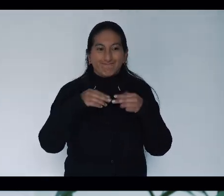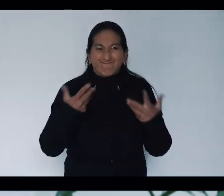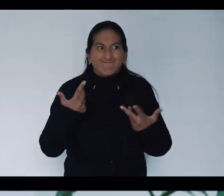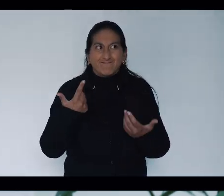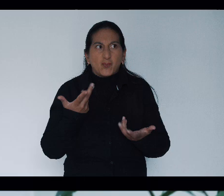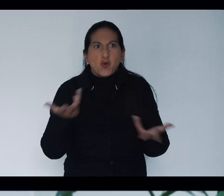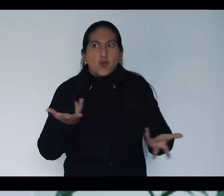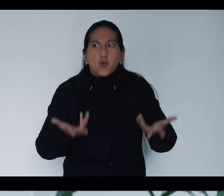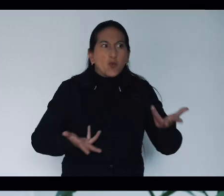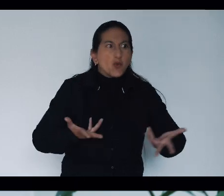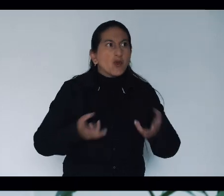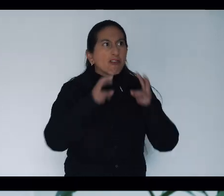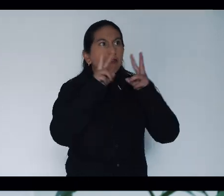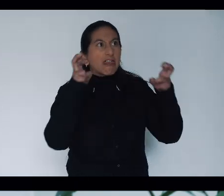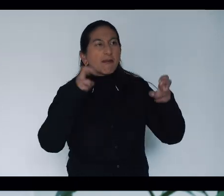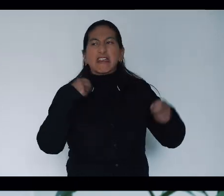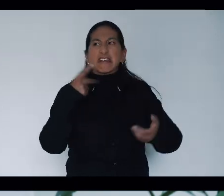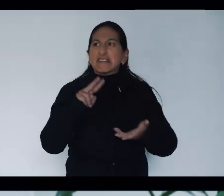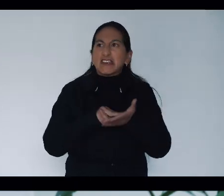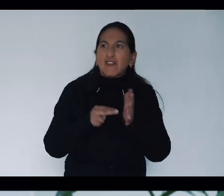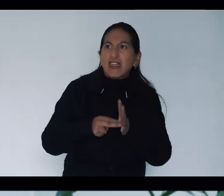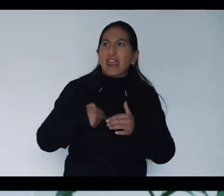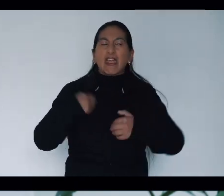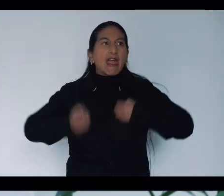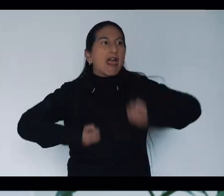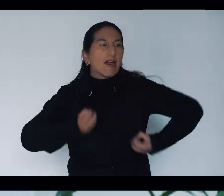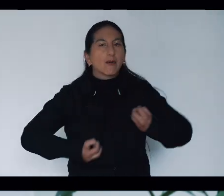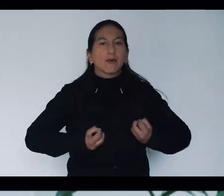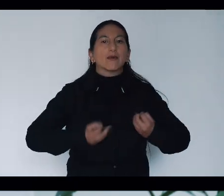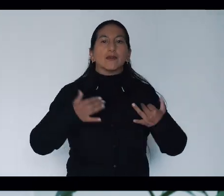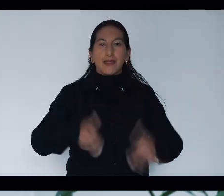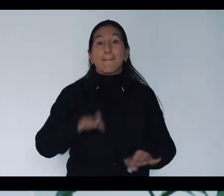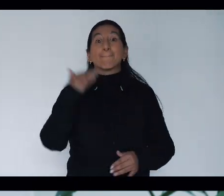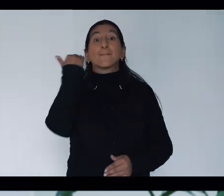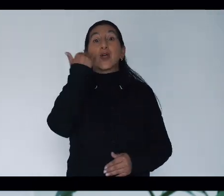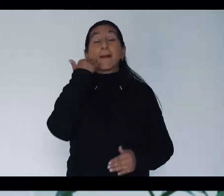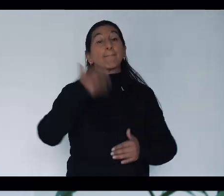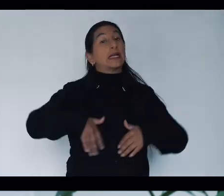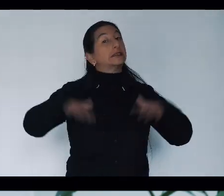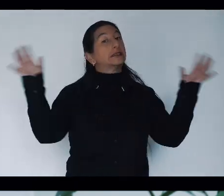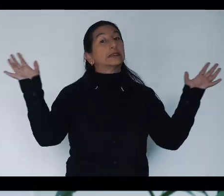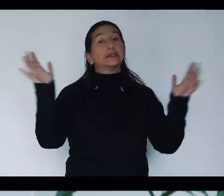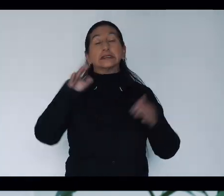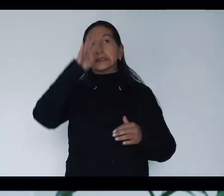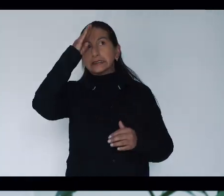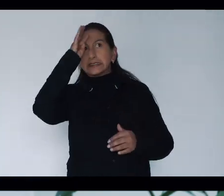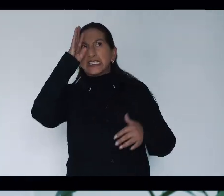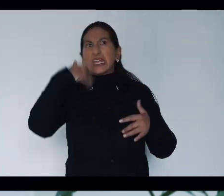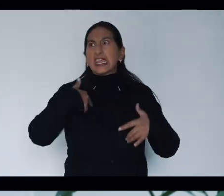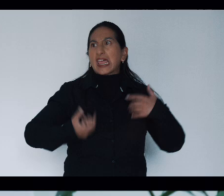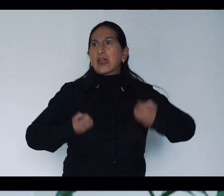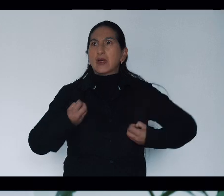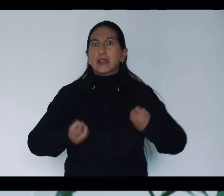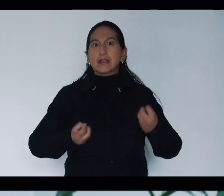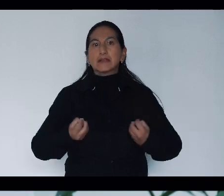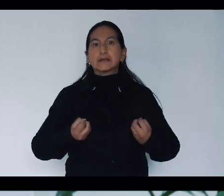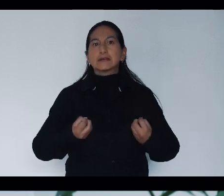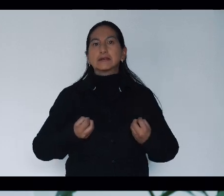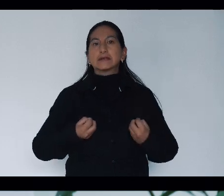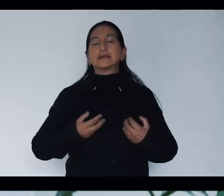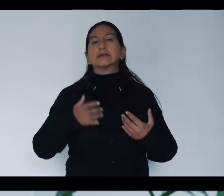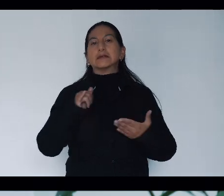poder abordar ese tema. Y las mujeres pues somos las que más llevamos ese peso encima, toda vez que a